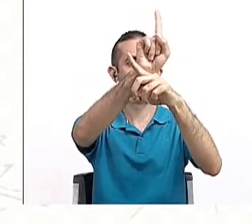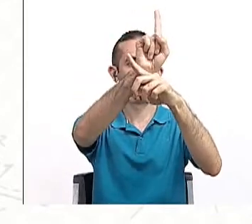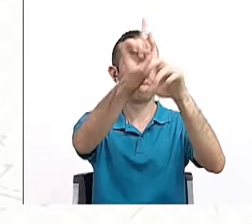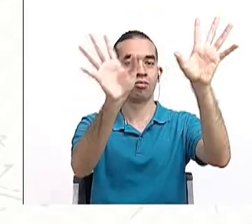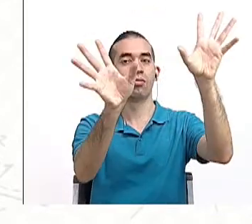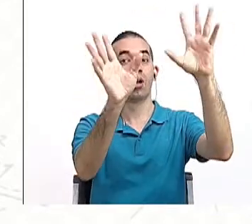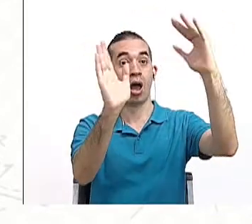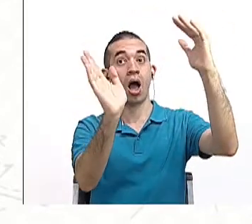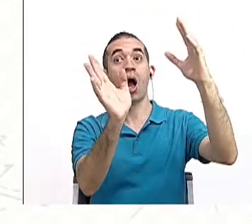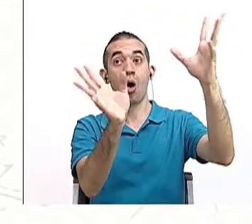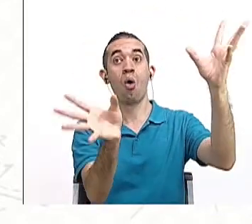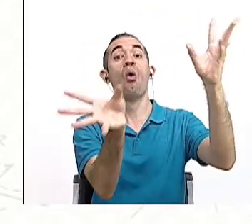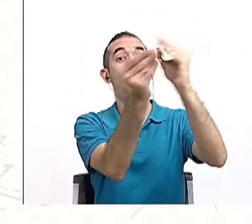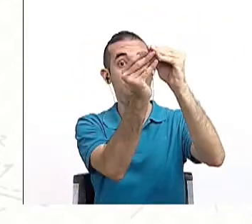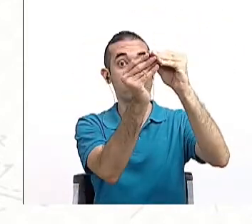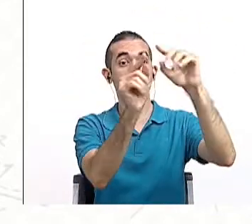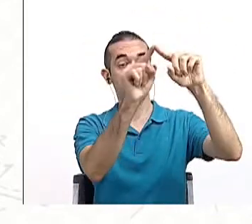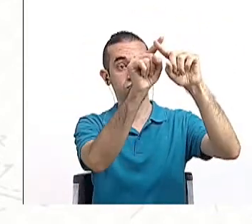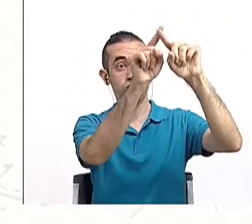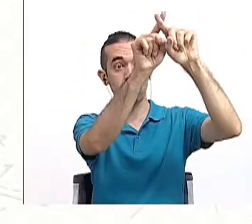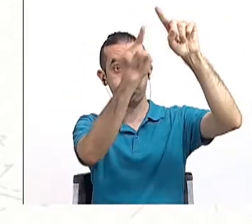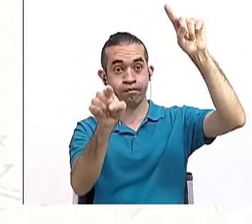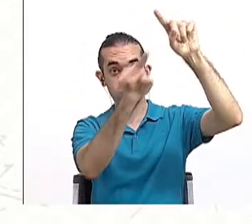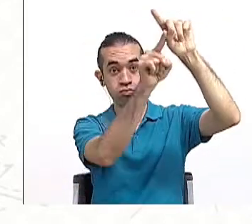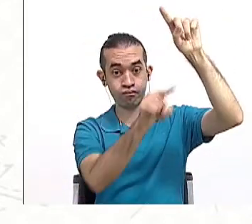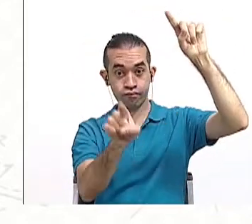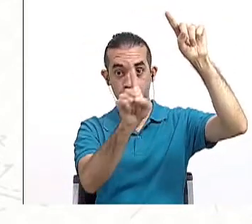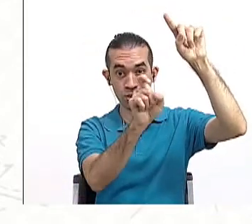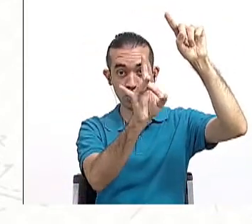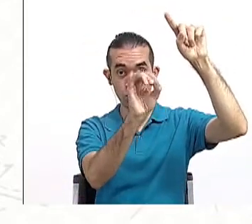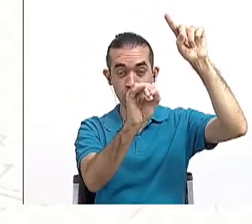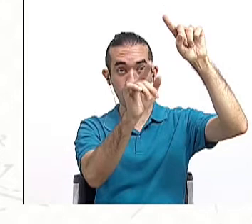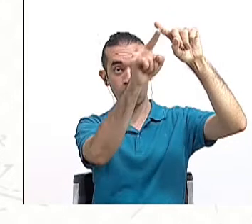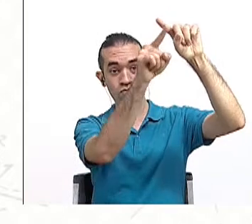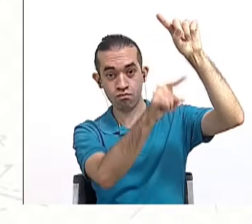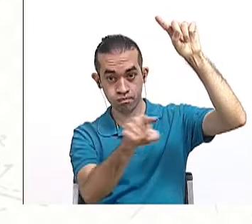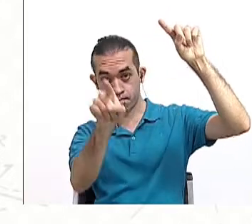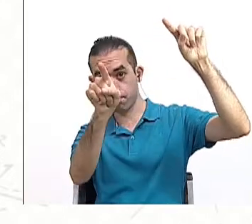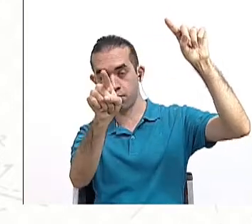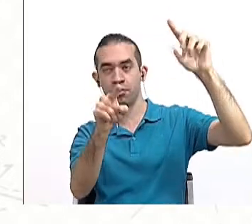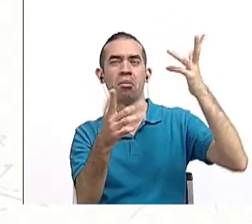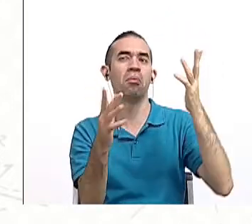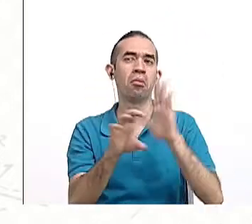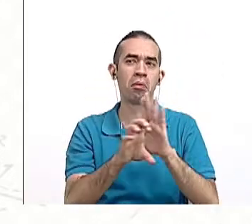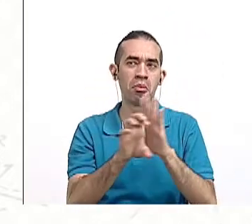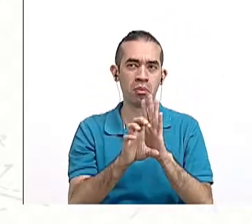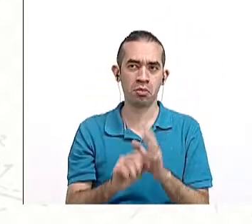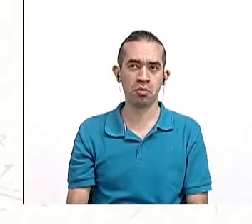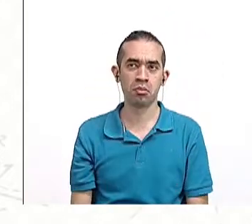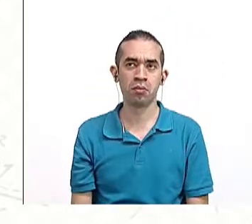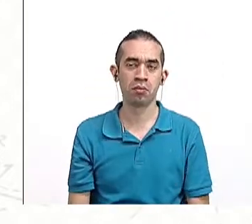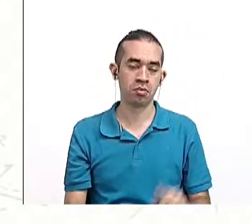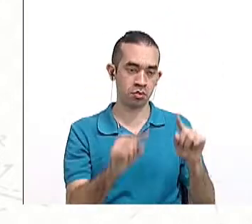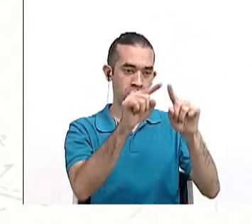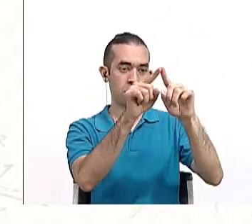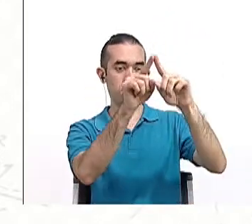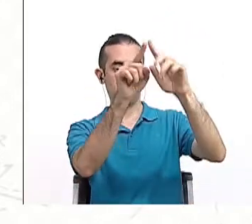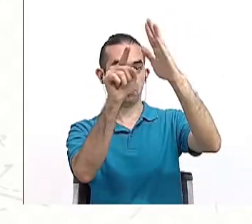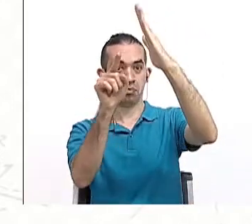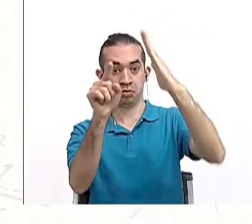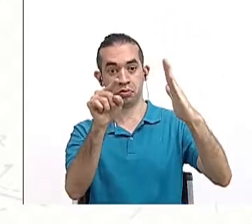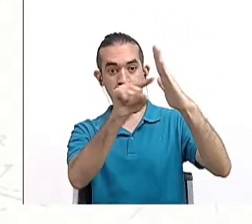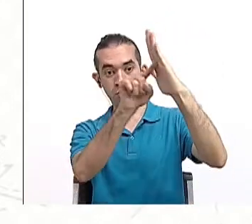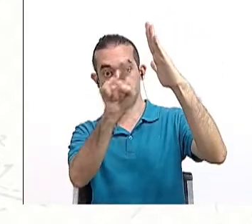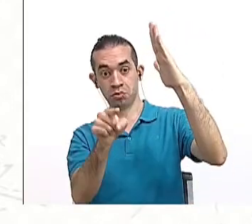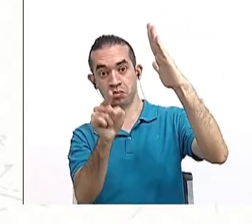suplementarios verdad muy bien por eso suman 180 que pasará también con el ángulo cuya medida es beta y el ángulo cuya